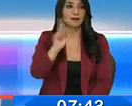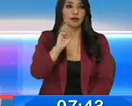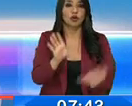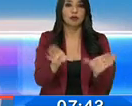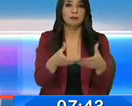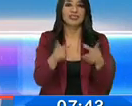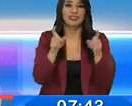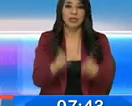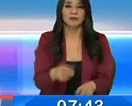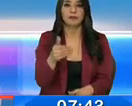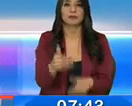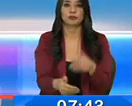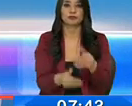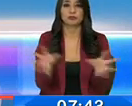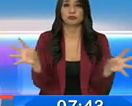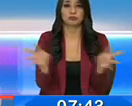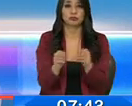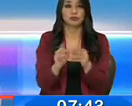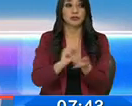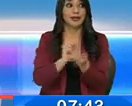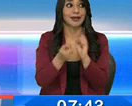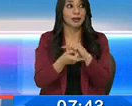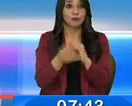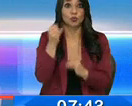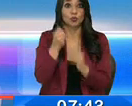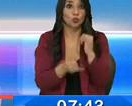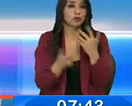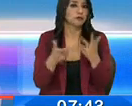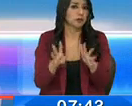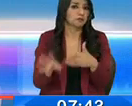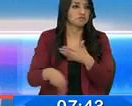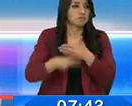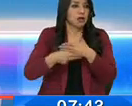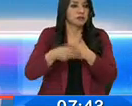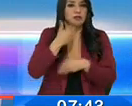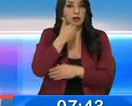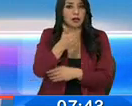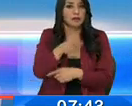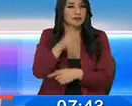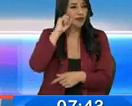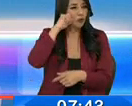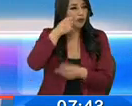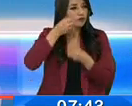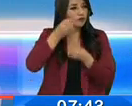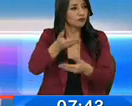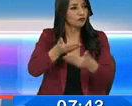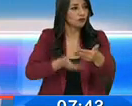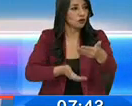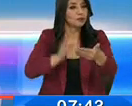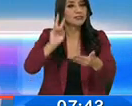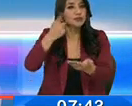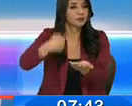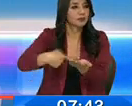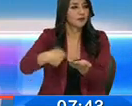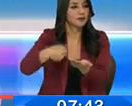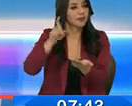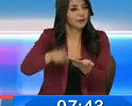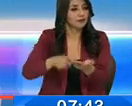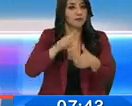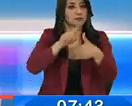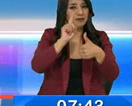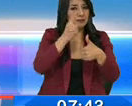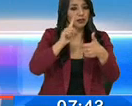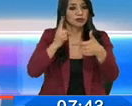que procesar todos estos cambios para finalmente complementar. Acuérdese que ya hay este informe efectivamente de segundo debate y quienes son